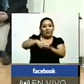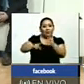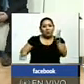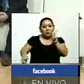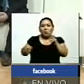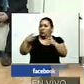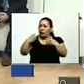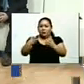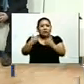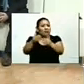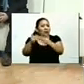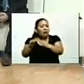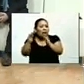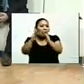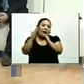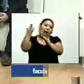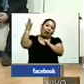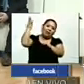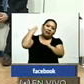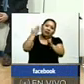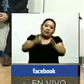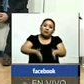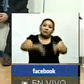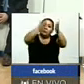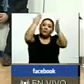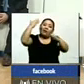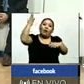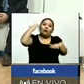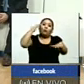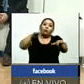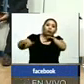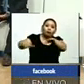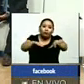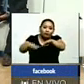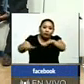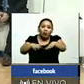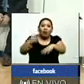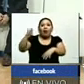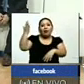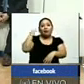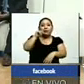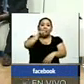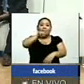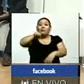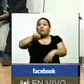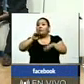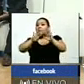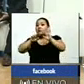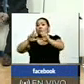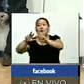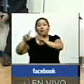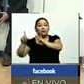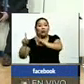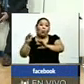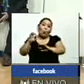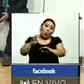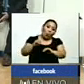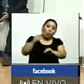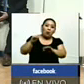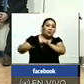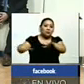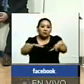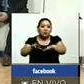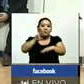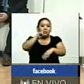hay muchos lugares que fueron ocupados por edificios que se dañaron por los terremotos como el del año 86, los terremotos de 2001. Entonces, eso bien